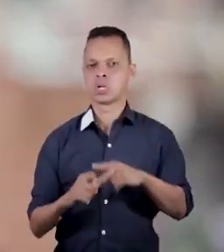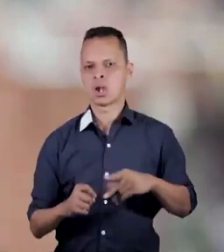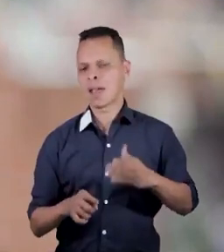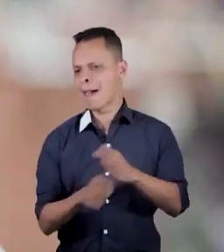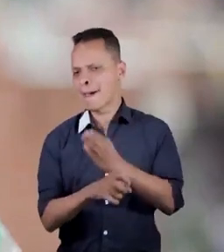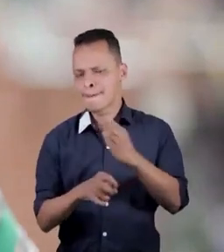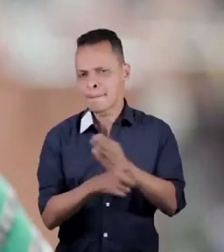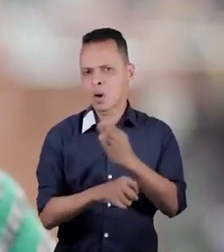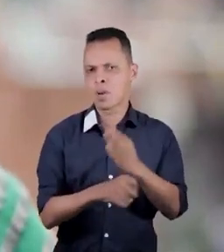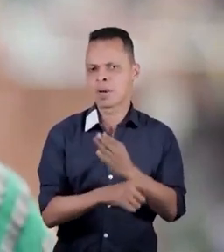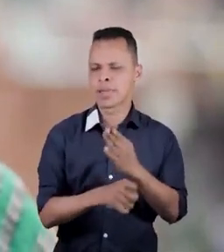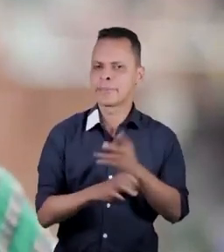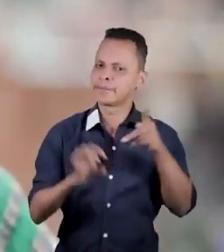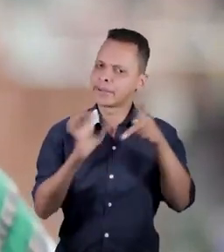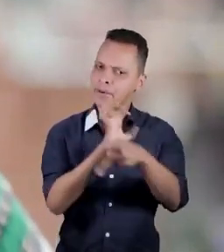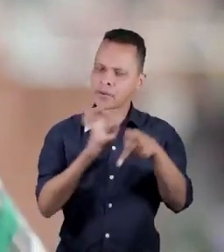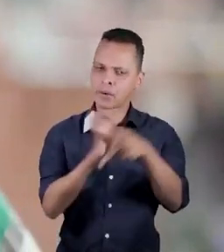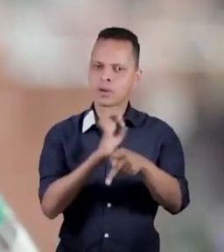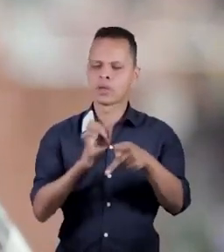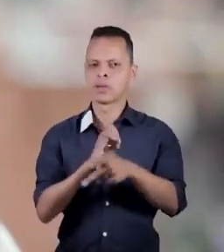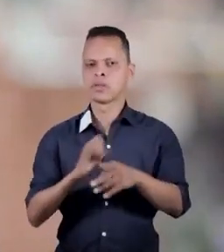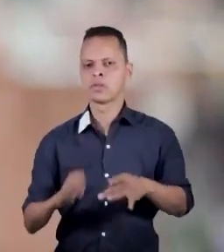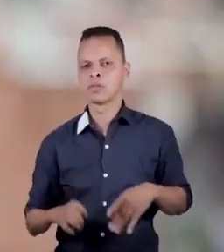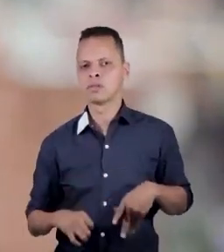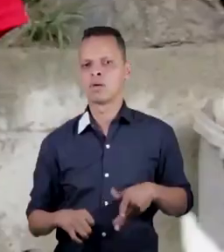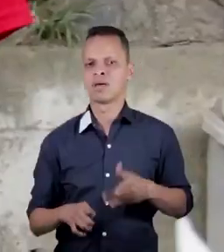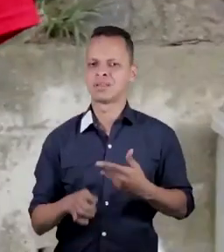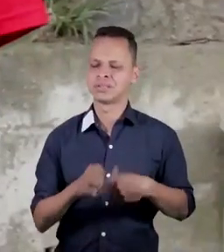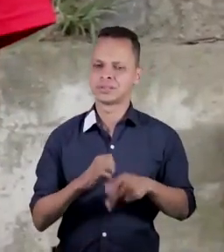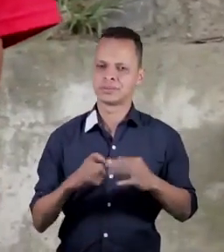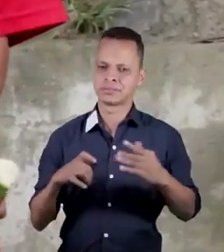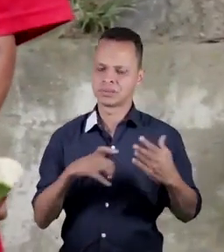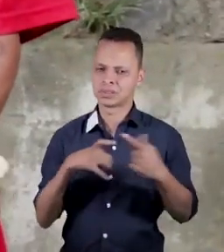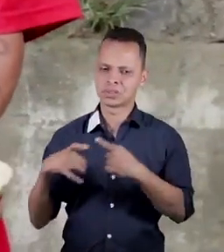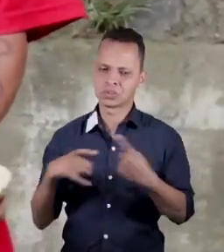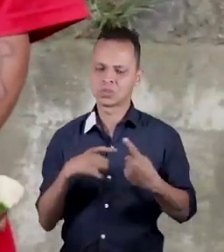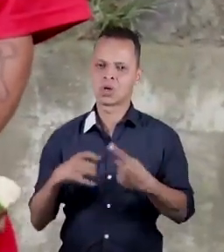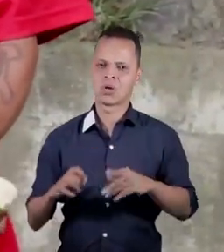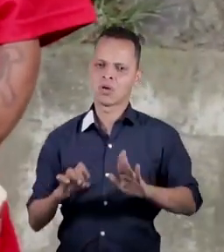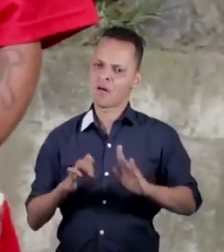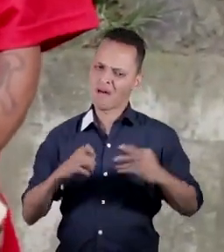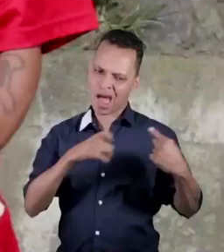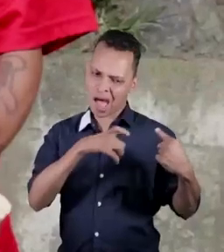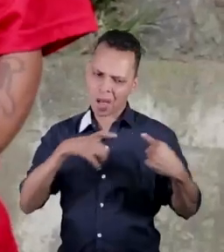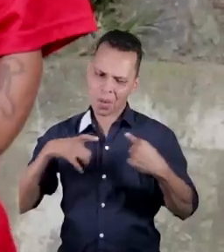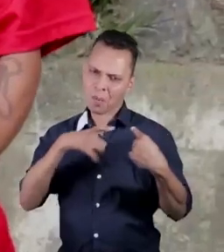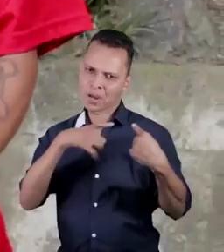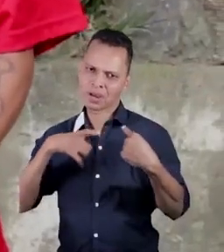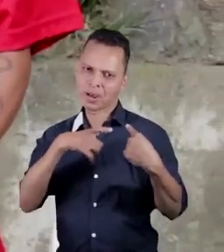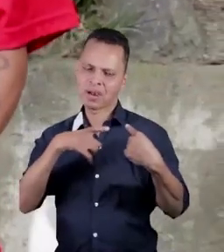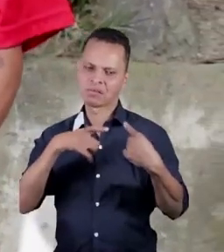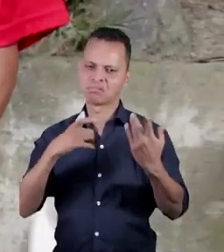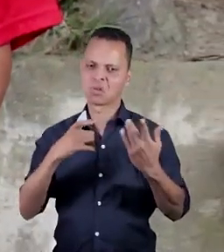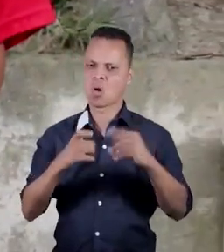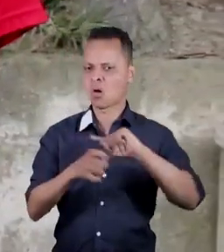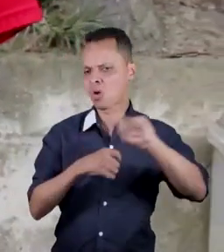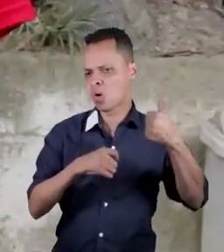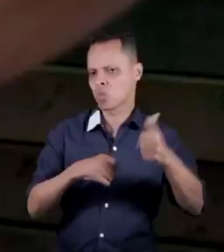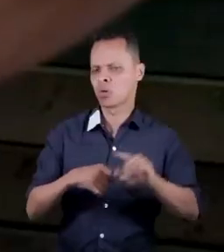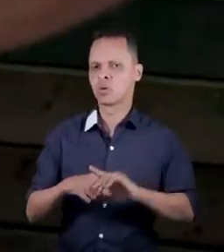esta problemática violenta de que por un color entonces me tengo que enfrentar con el otro